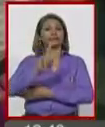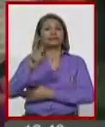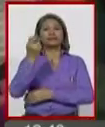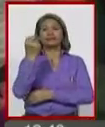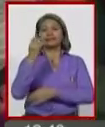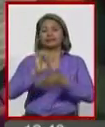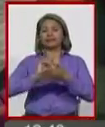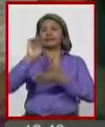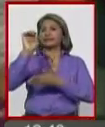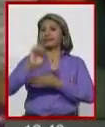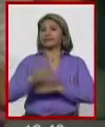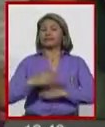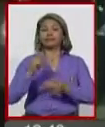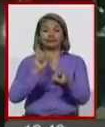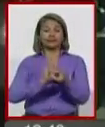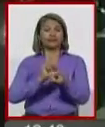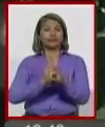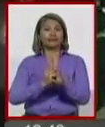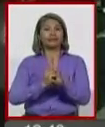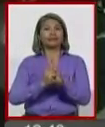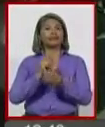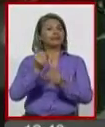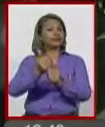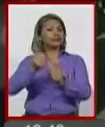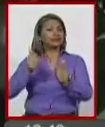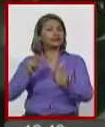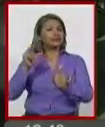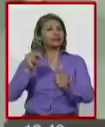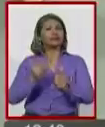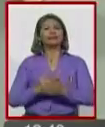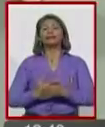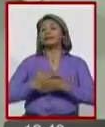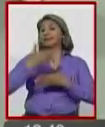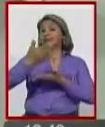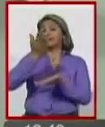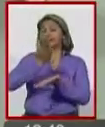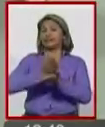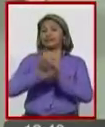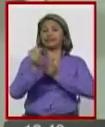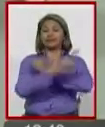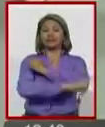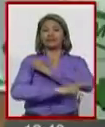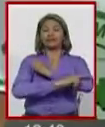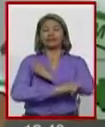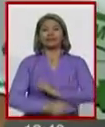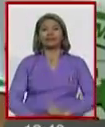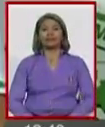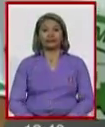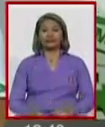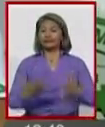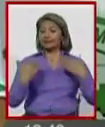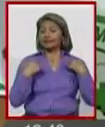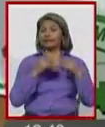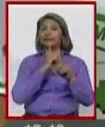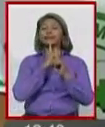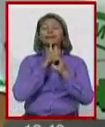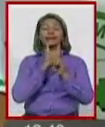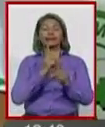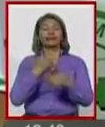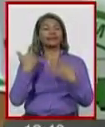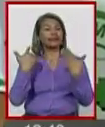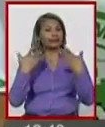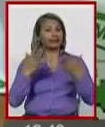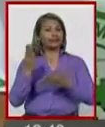viernes 12 de enero, galenos no reculan en apoyar un próximo paro a nivel nacional. Tenemos un mandato que